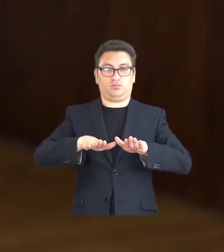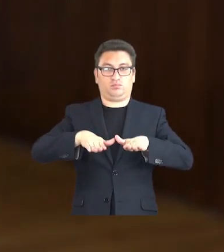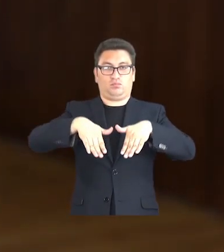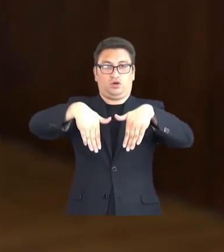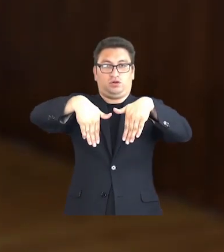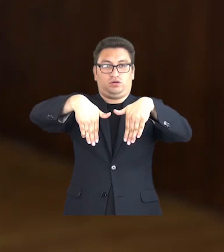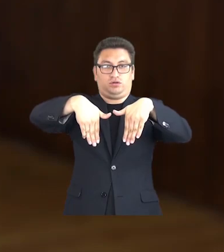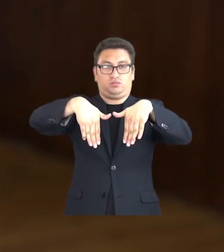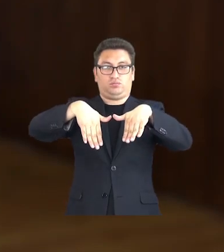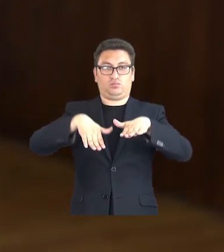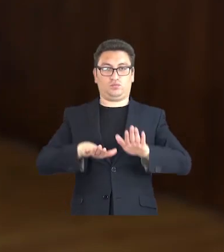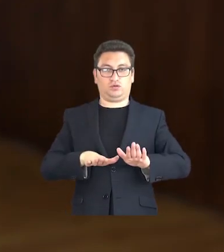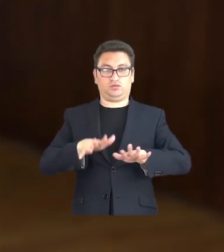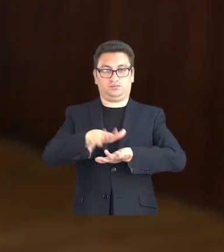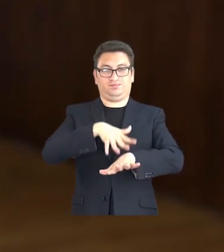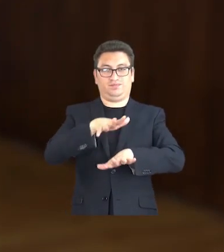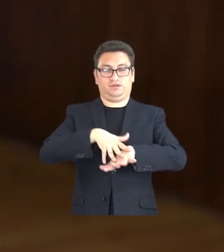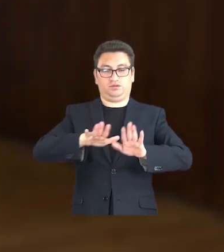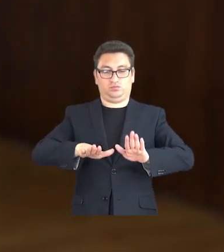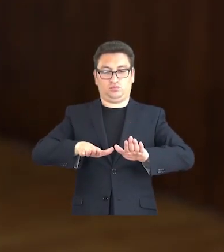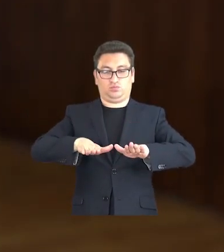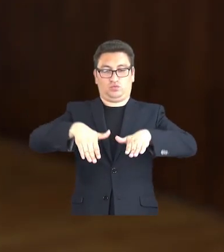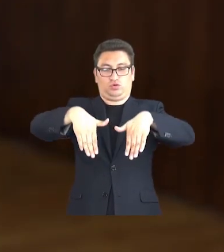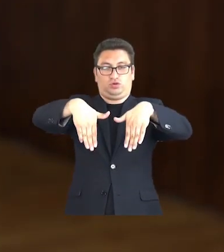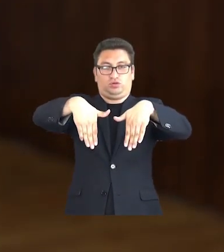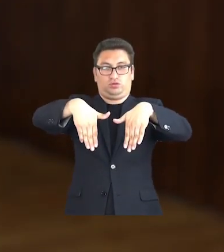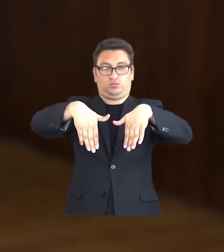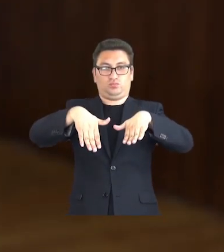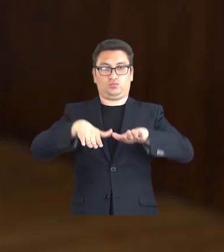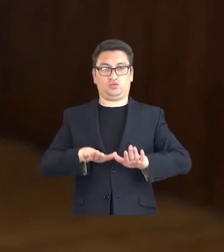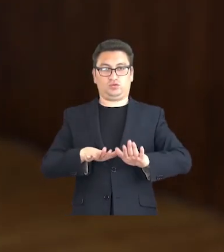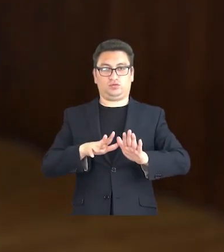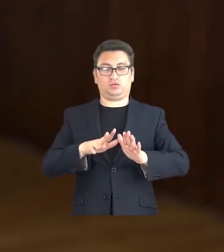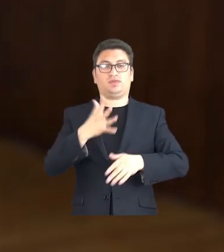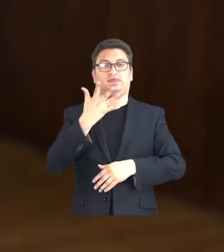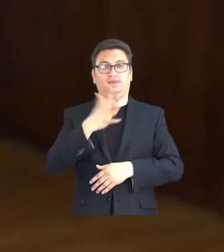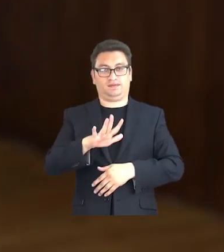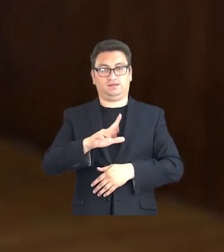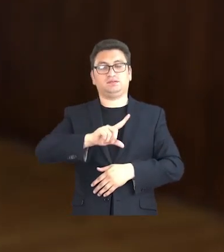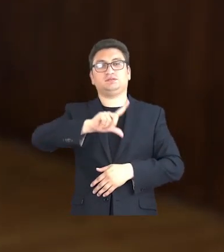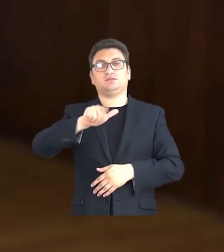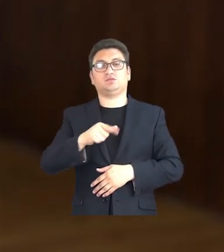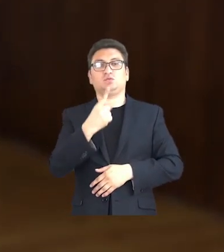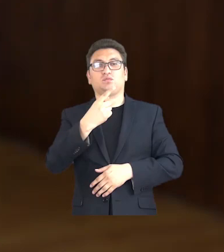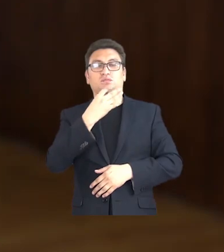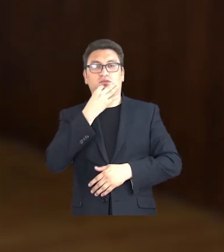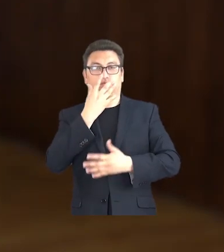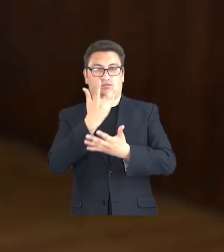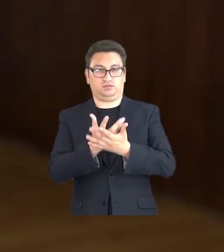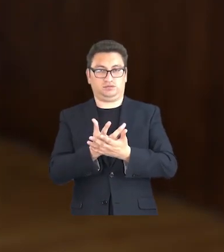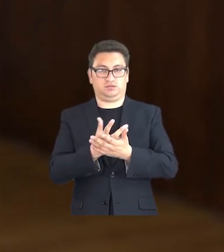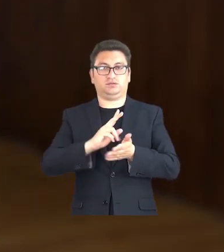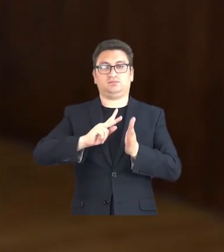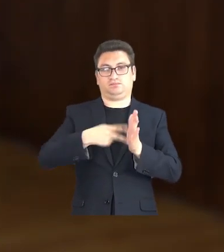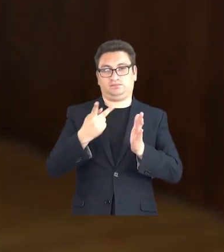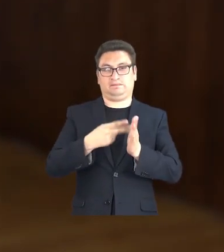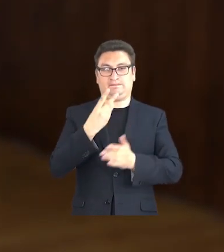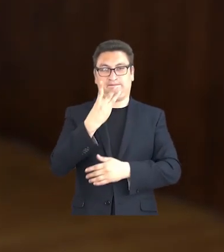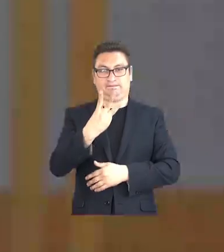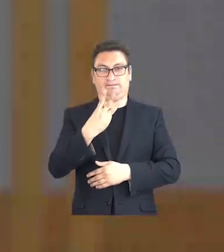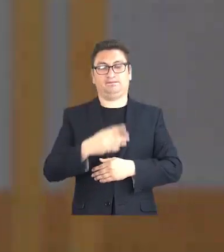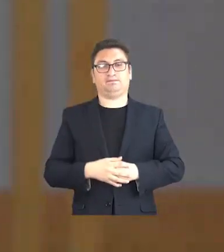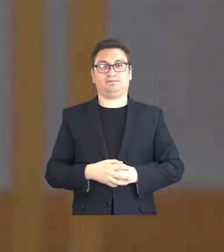la punta de los pies y vuelve a bajar lentamente. Realiza 10 repeticiones del movimiento por un minuto de